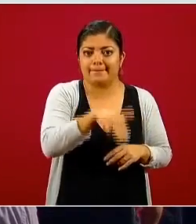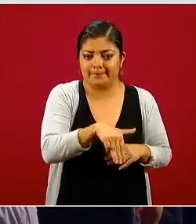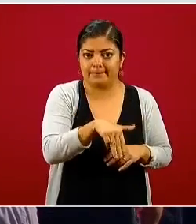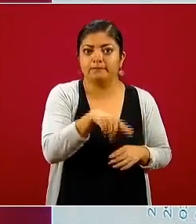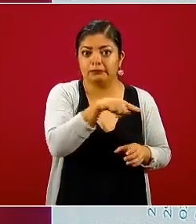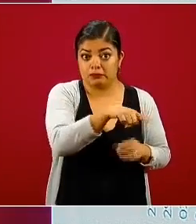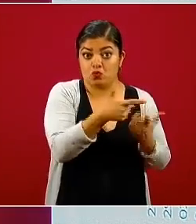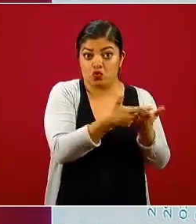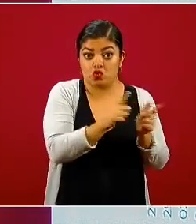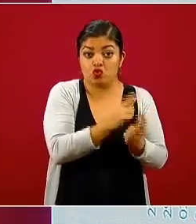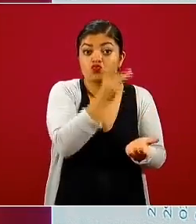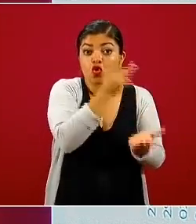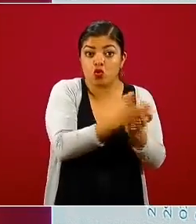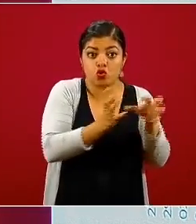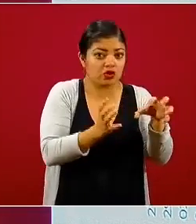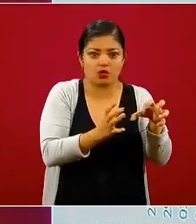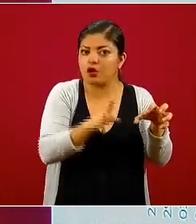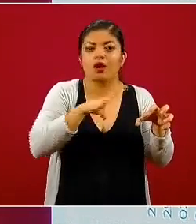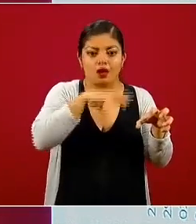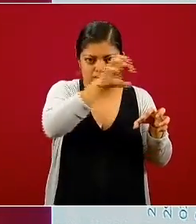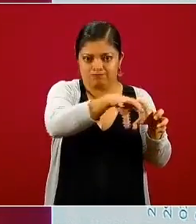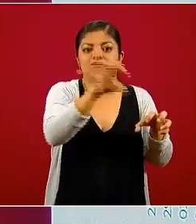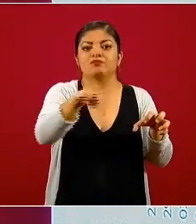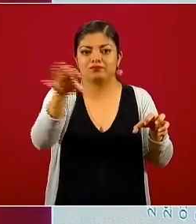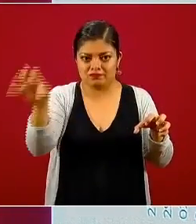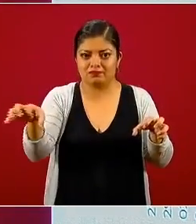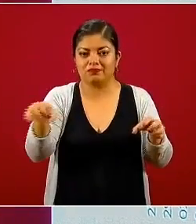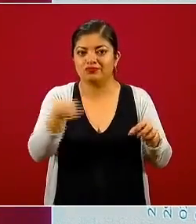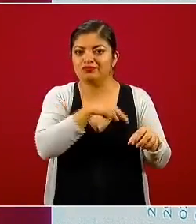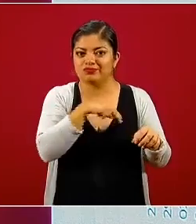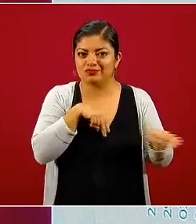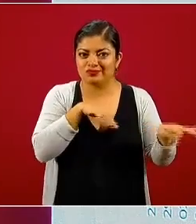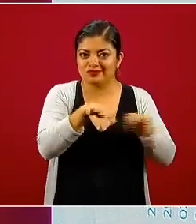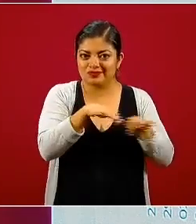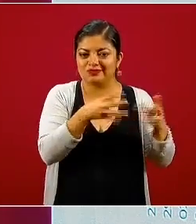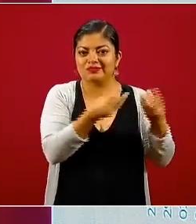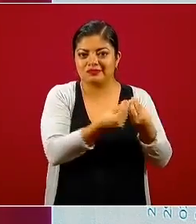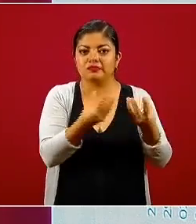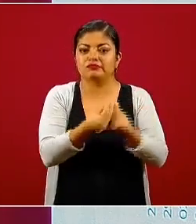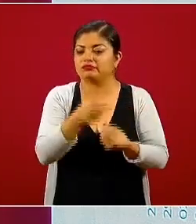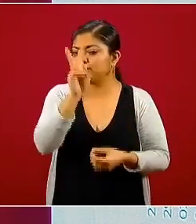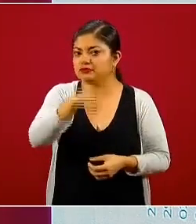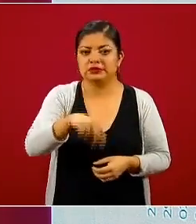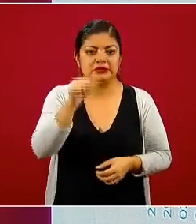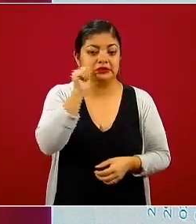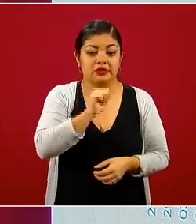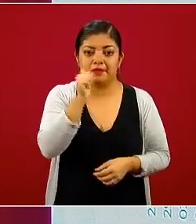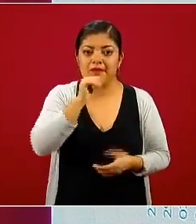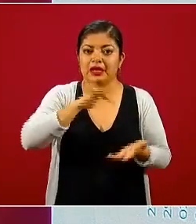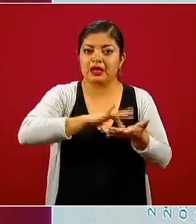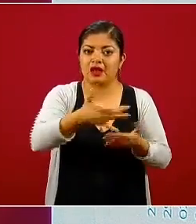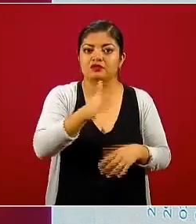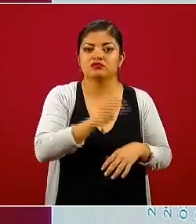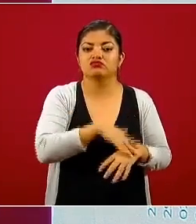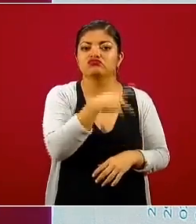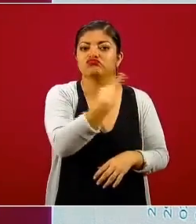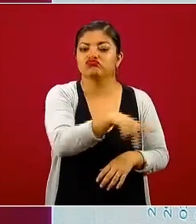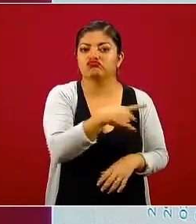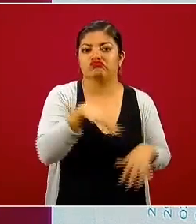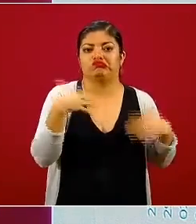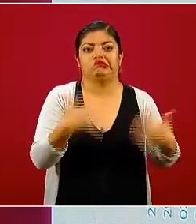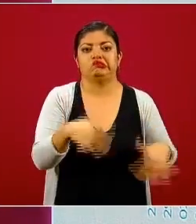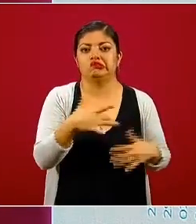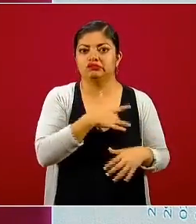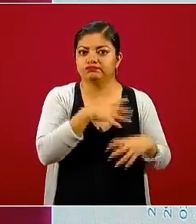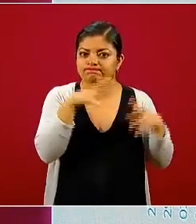de varios grupos académicos con los que hemos estado trabajando, a quienes siempre les agradeceremos su muy generosa y desde